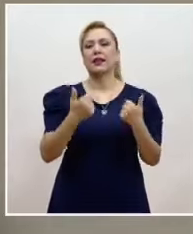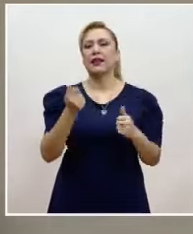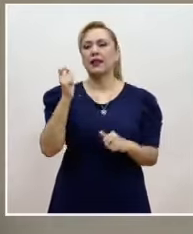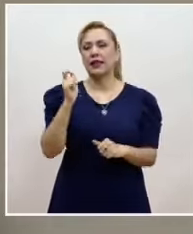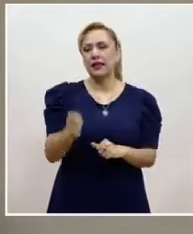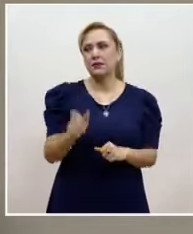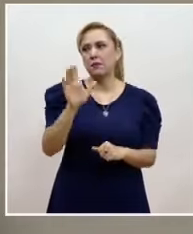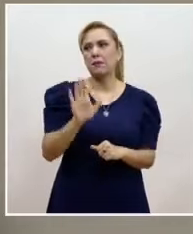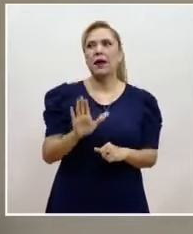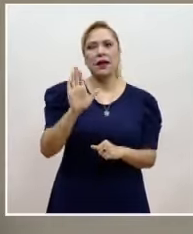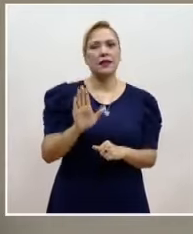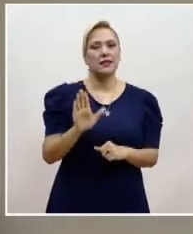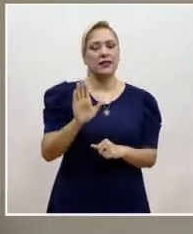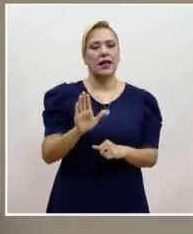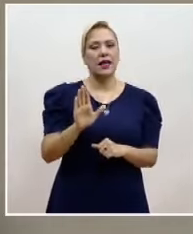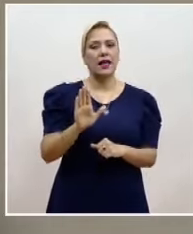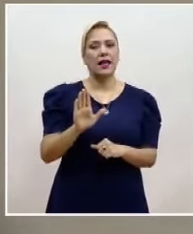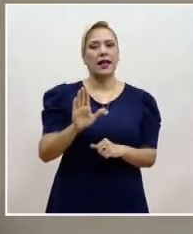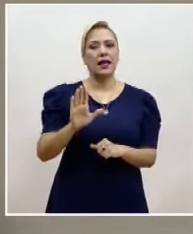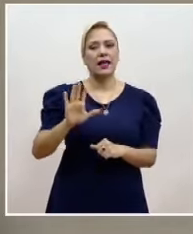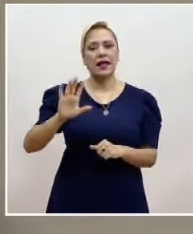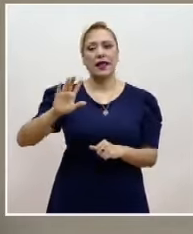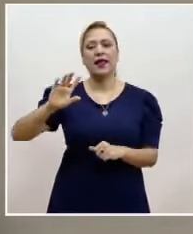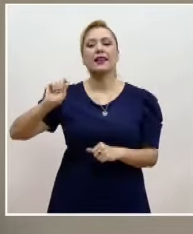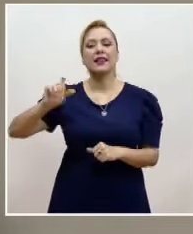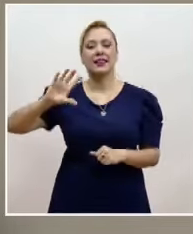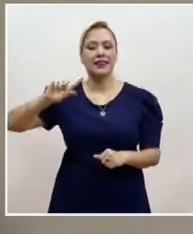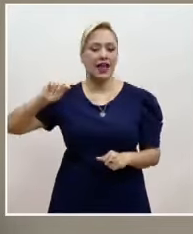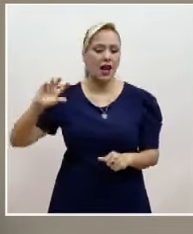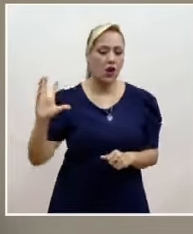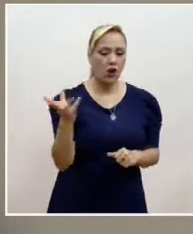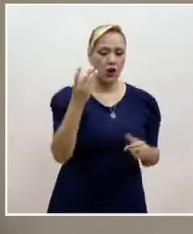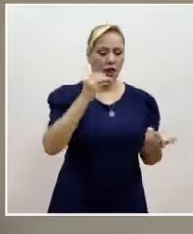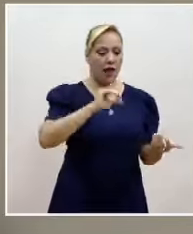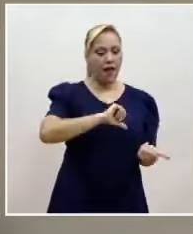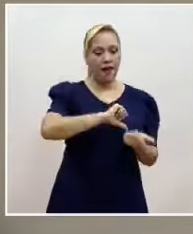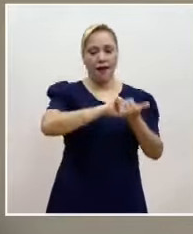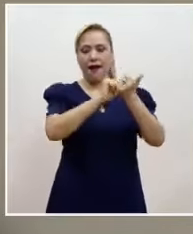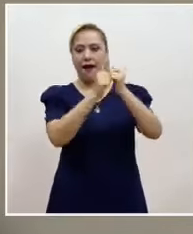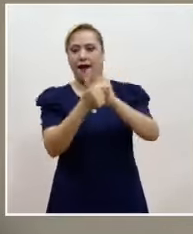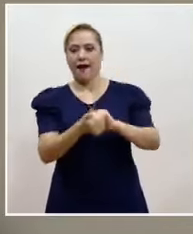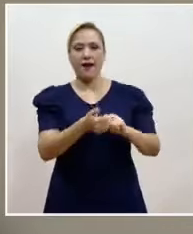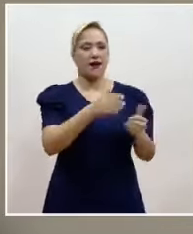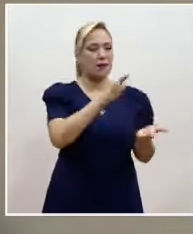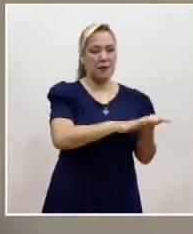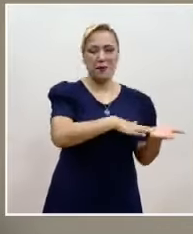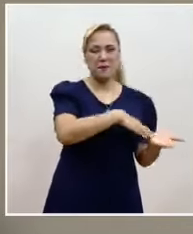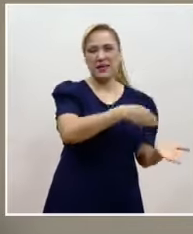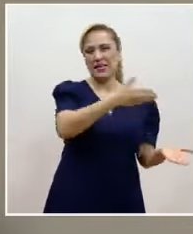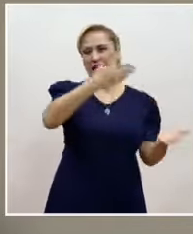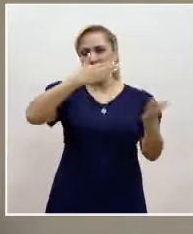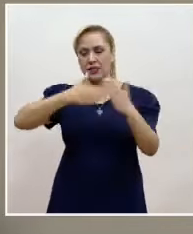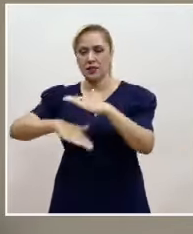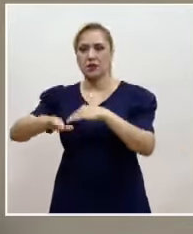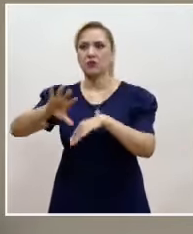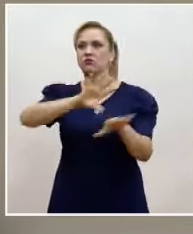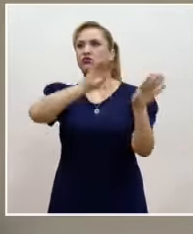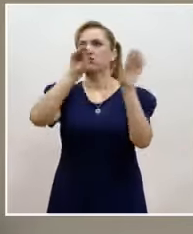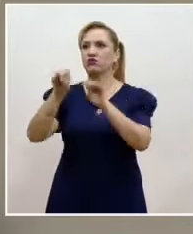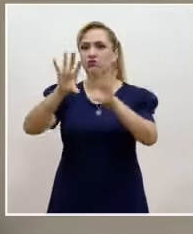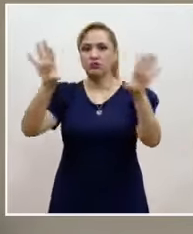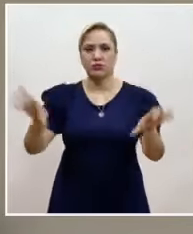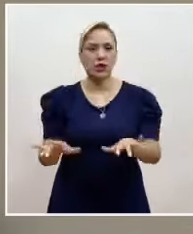manera como digitalizar los procesos judiciales y eso pues no es así, ¿no? Entonces, de hecho, creo que México y específicamente el